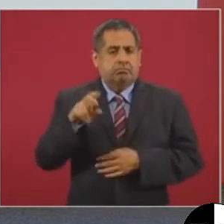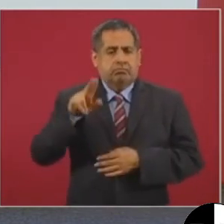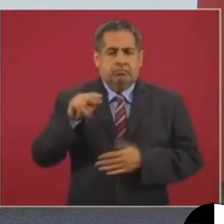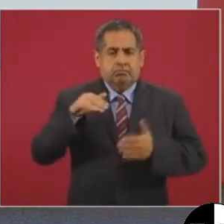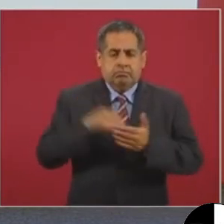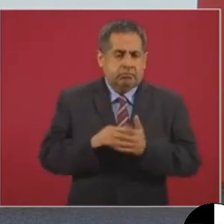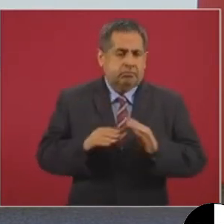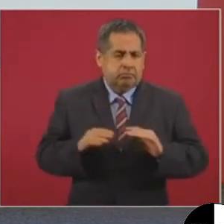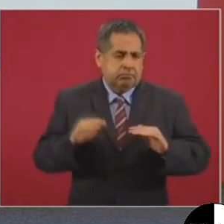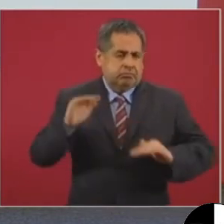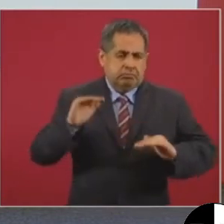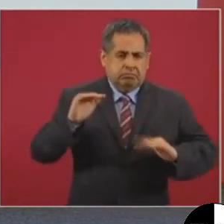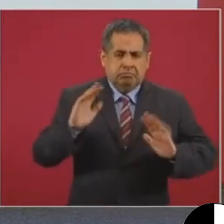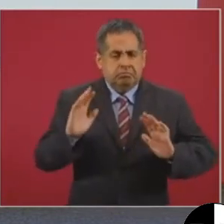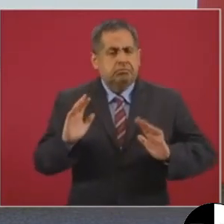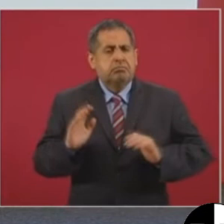280,000 menos